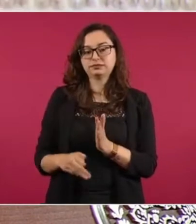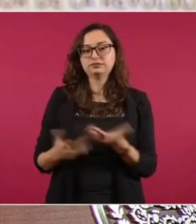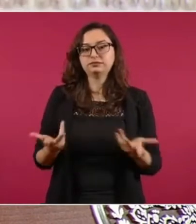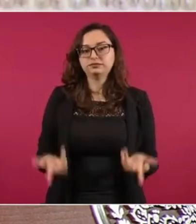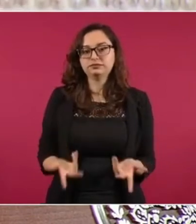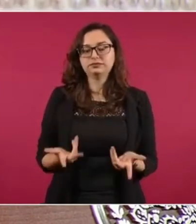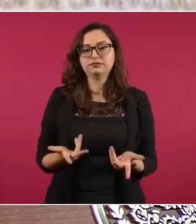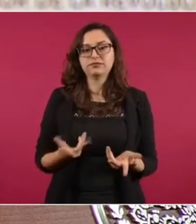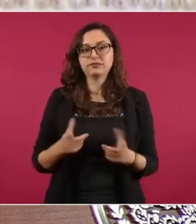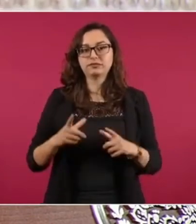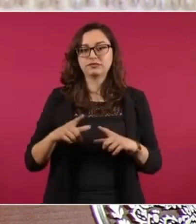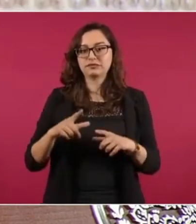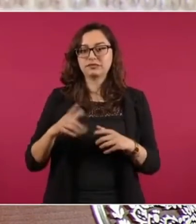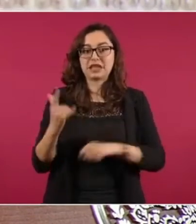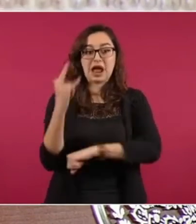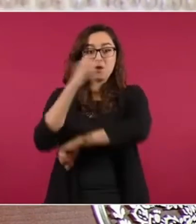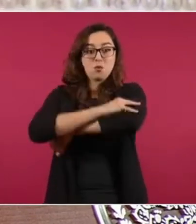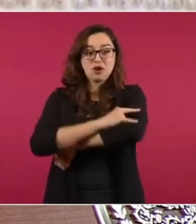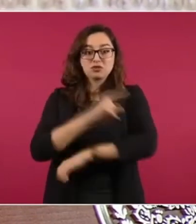más servicio.